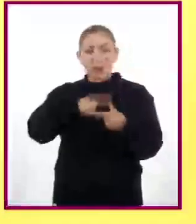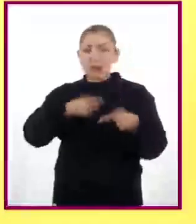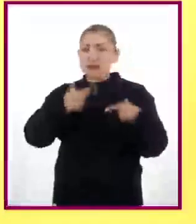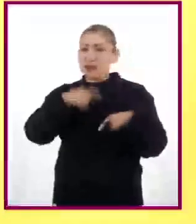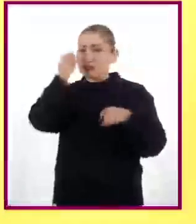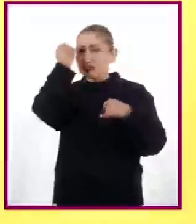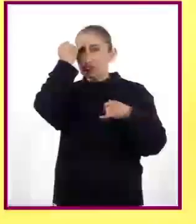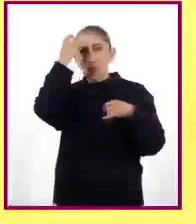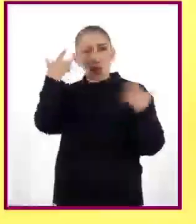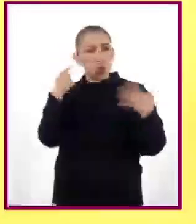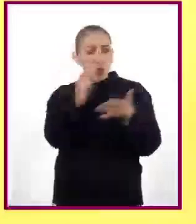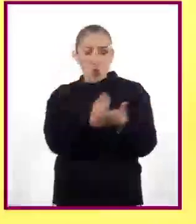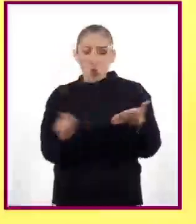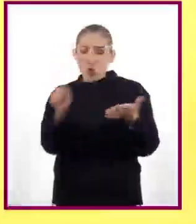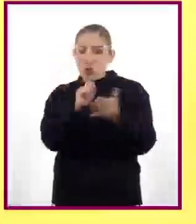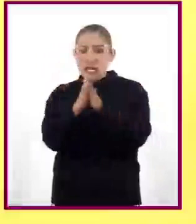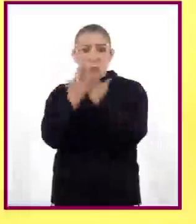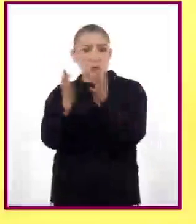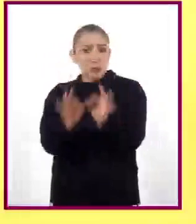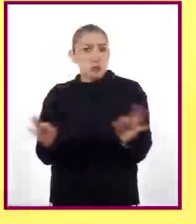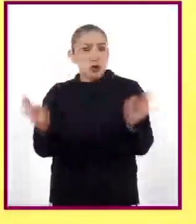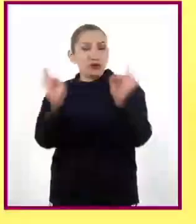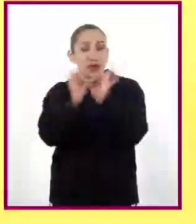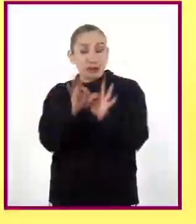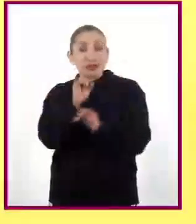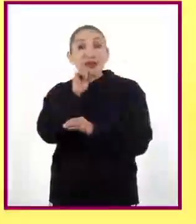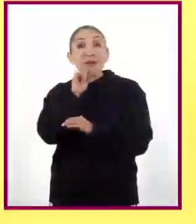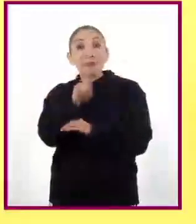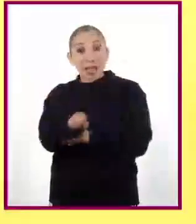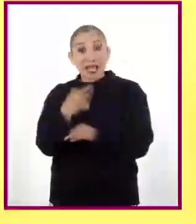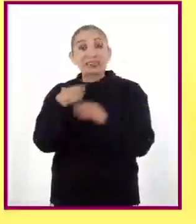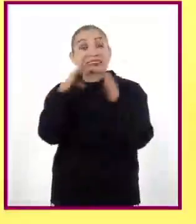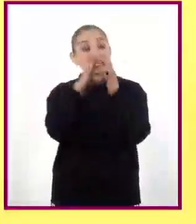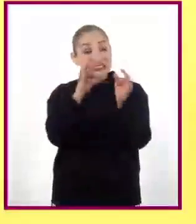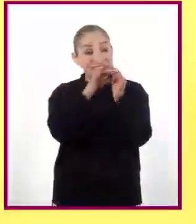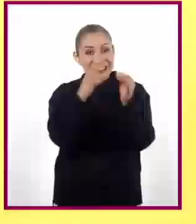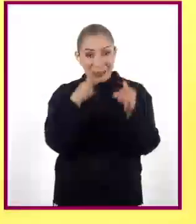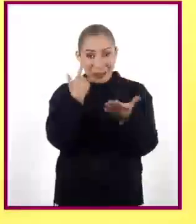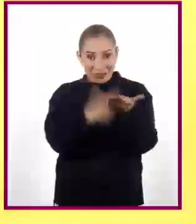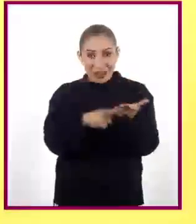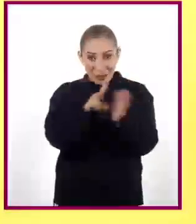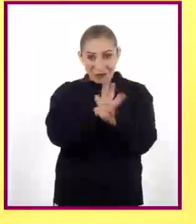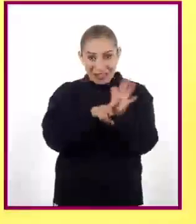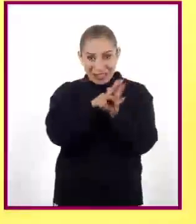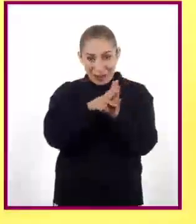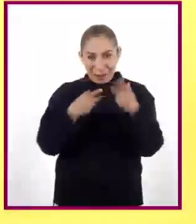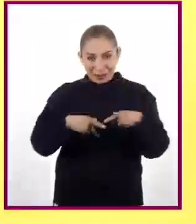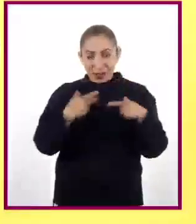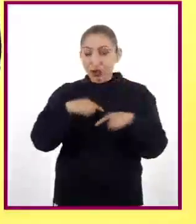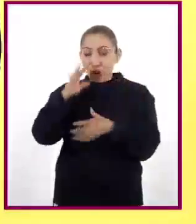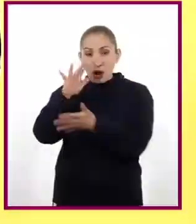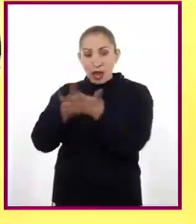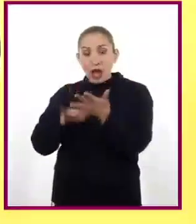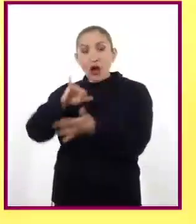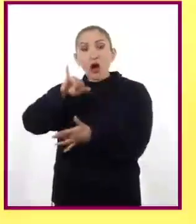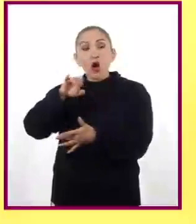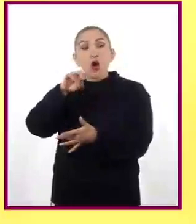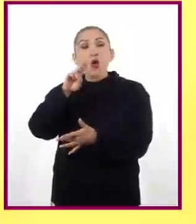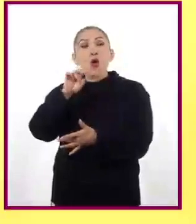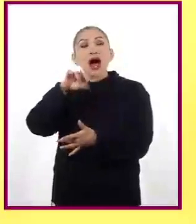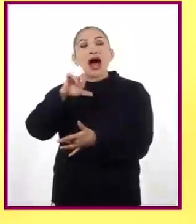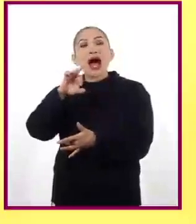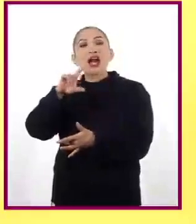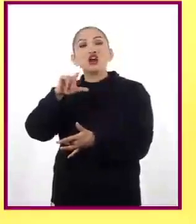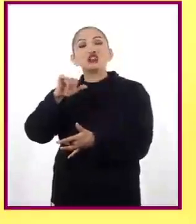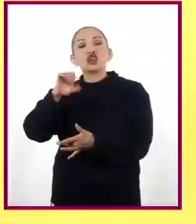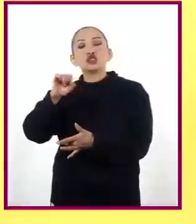grandes autores y enormes obras. Es cierto, además de los narradores que se mencionan en el video, yo he leído a Juan Carlos Onetti,